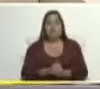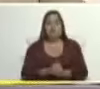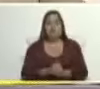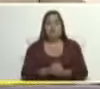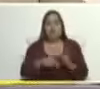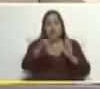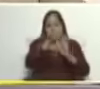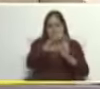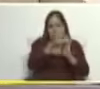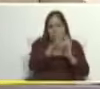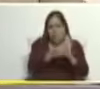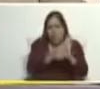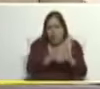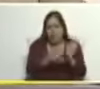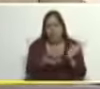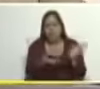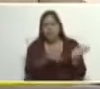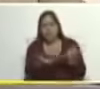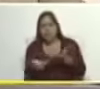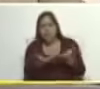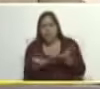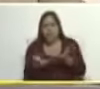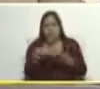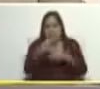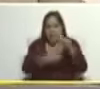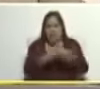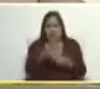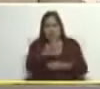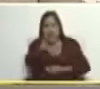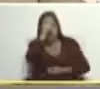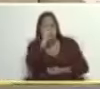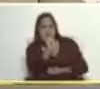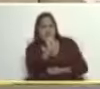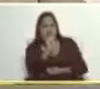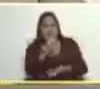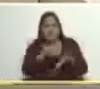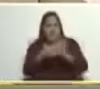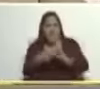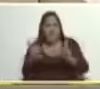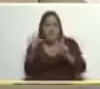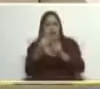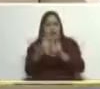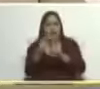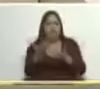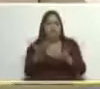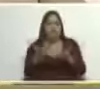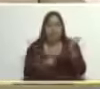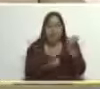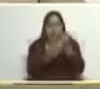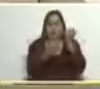A veces hay personas que no entienden lo que significa solidaridad.